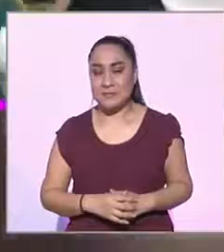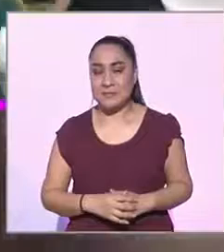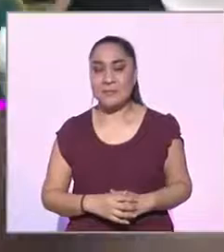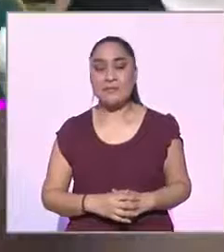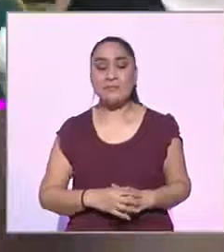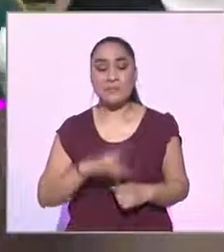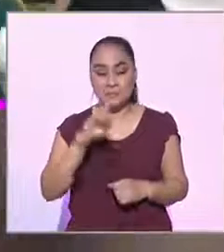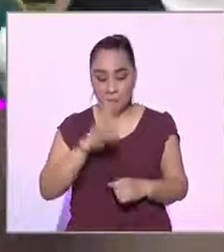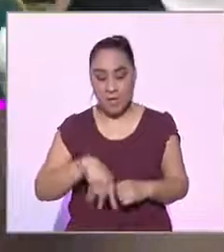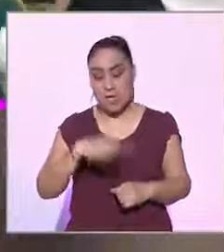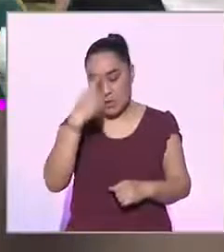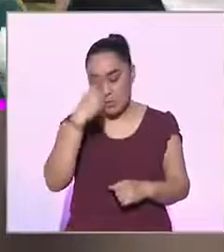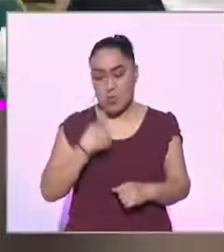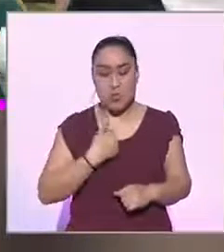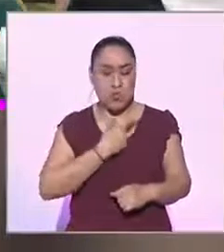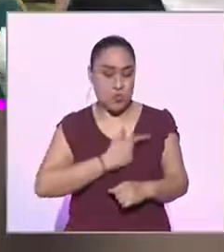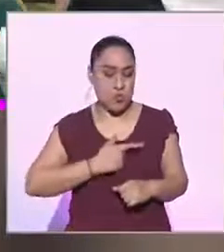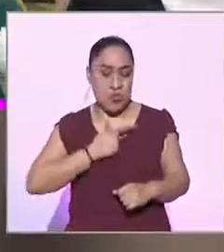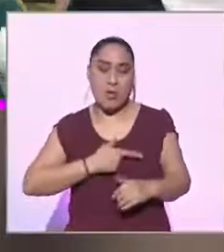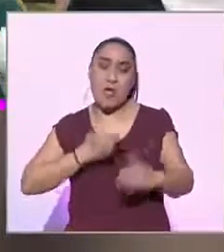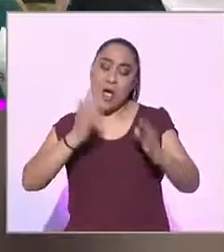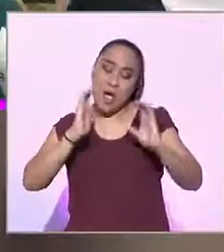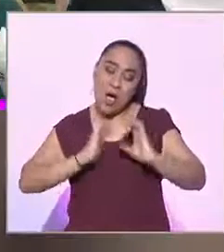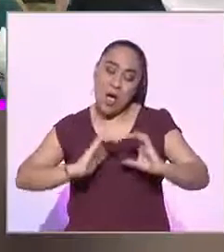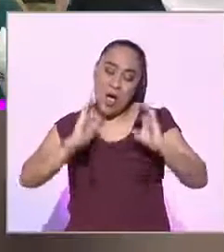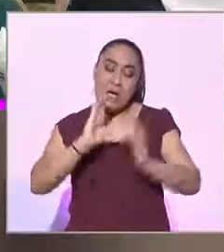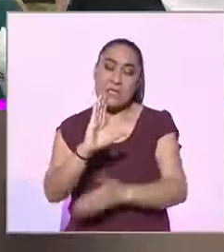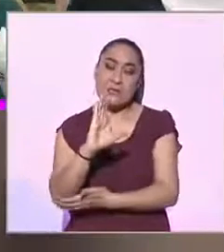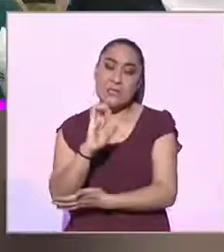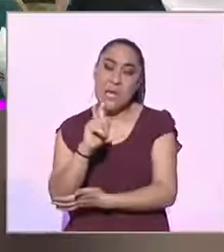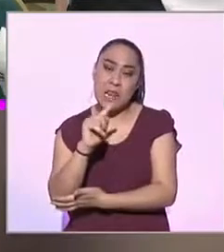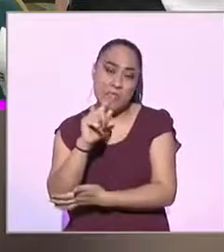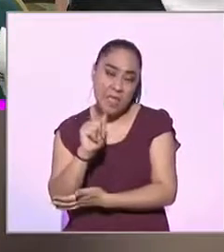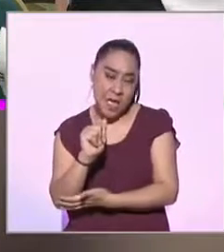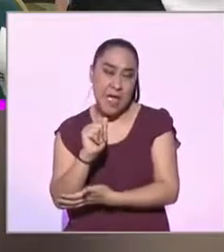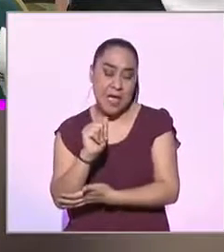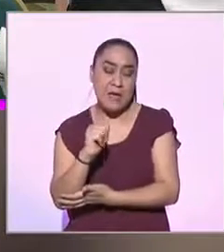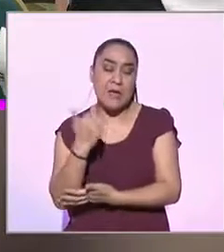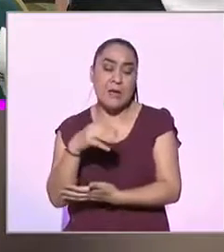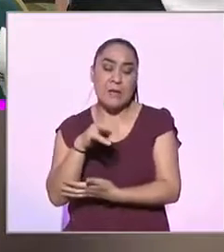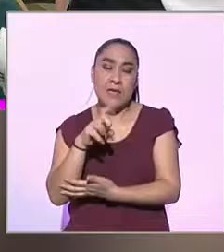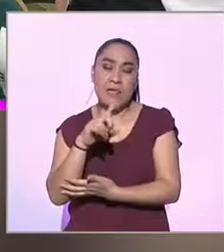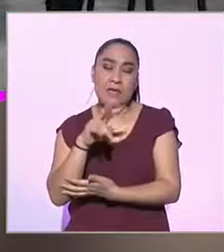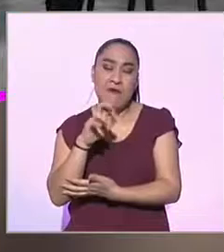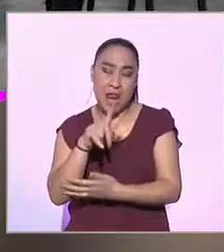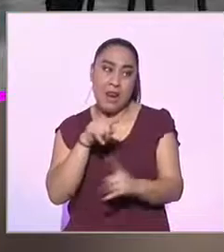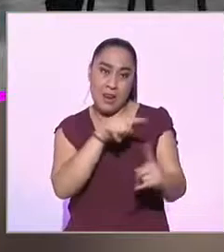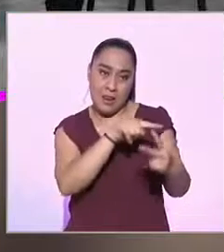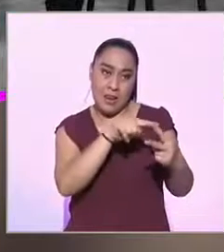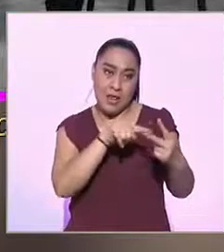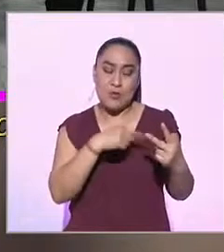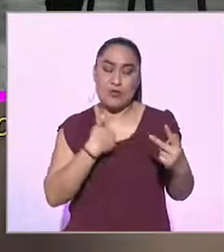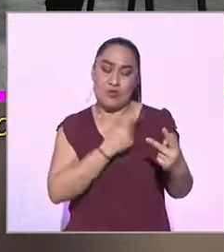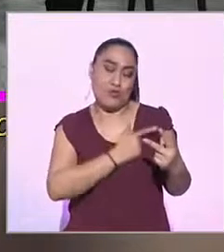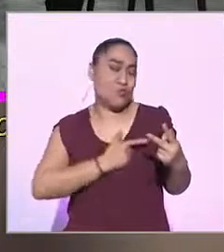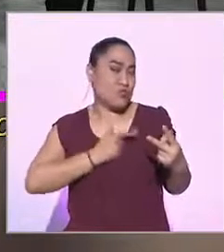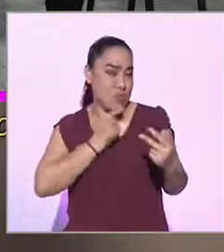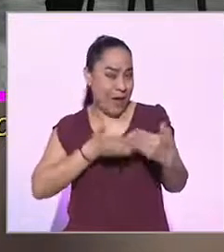Yo a mí me encantaba la música medieval y la música celta. Estaba muy metida en toda esa música por ahí